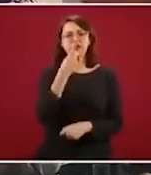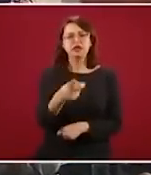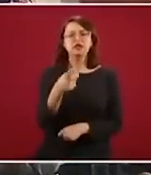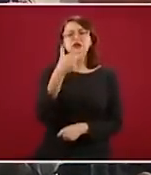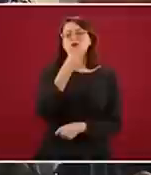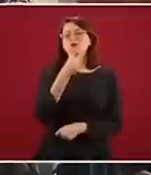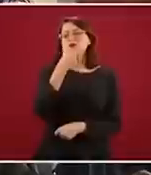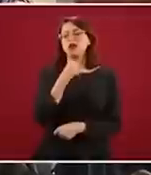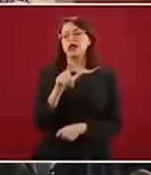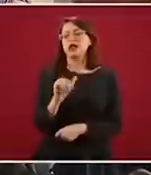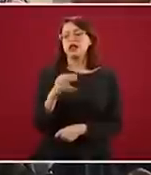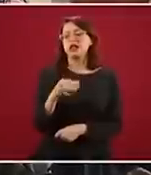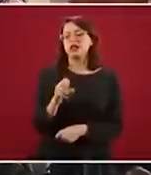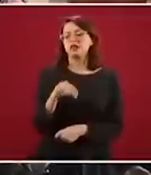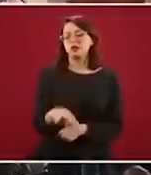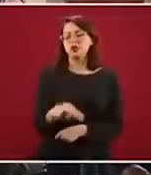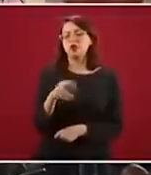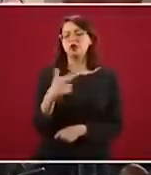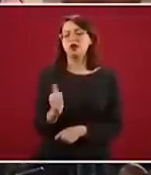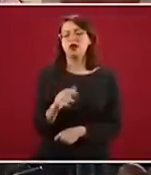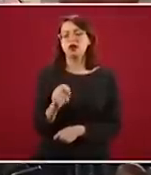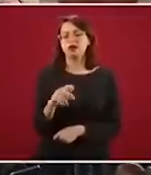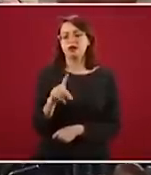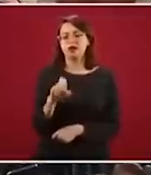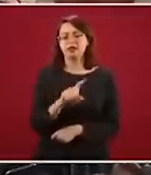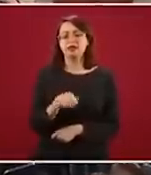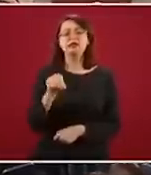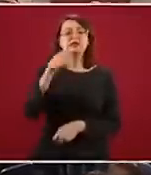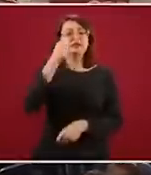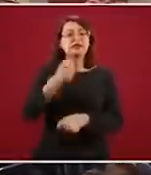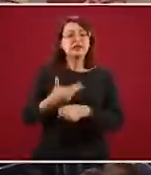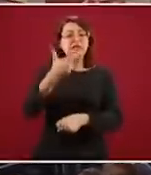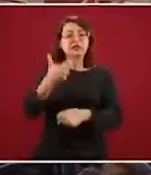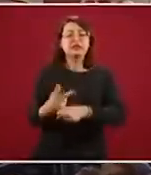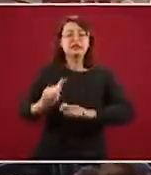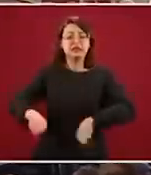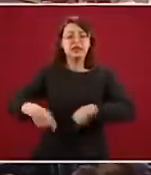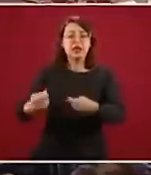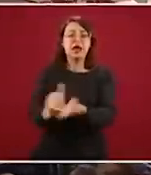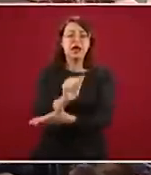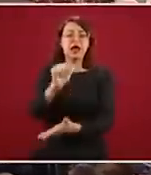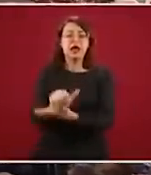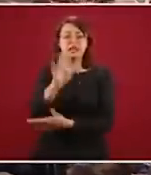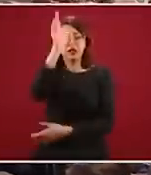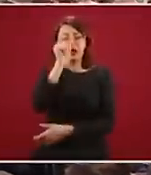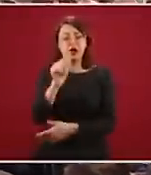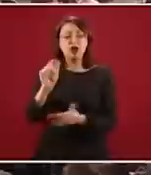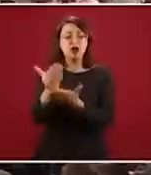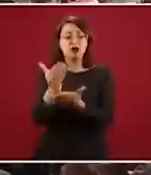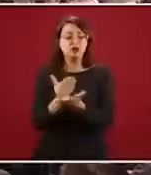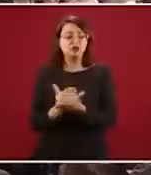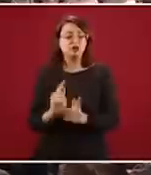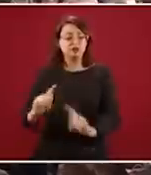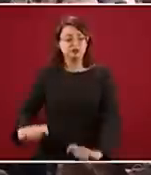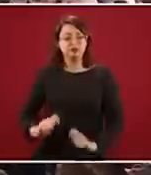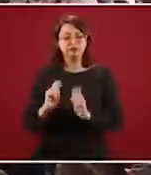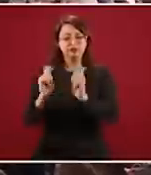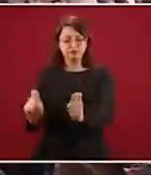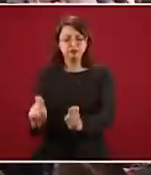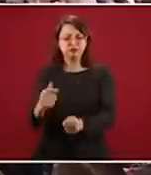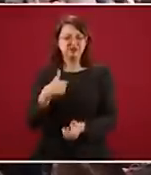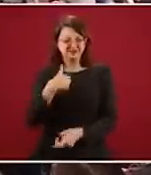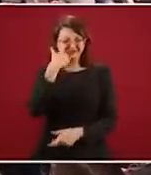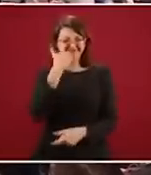Hernández ocupa el cargo de secretario de Interiores, Actas y Acuerdos con las facultades que le confiere los estatutos. Le voy a hacer una